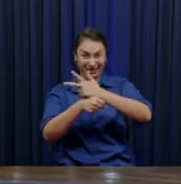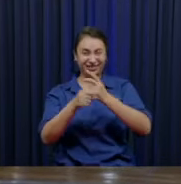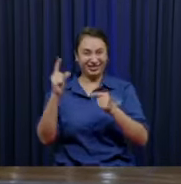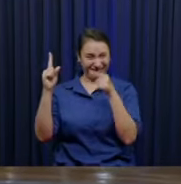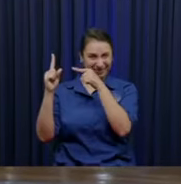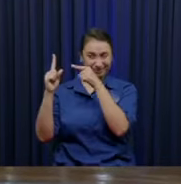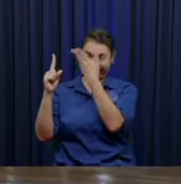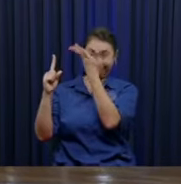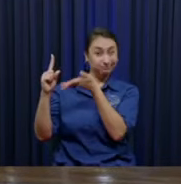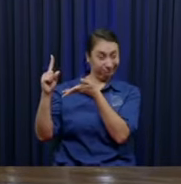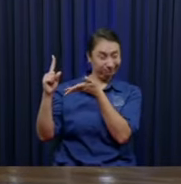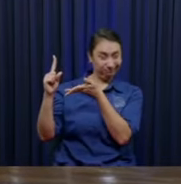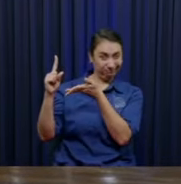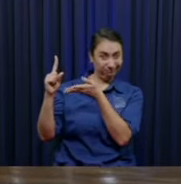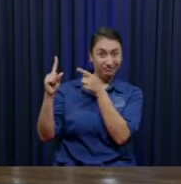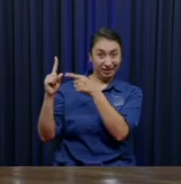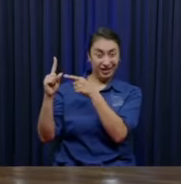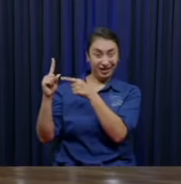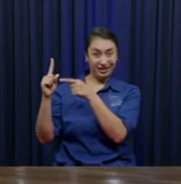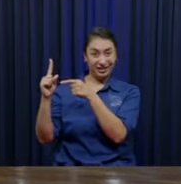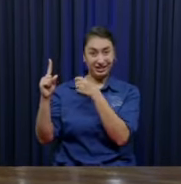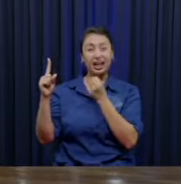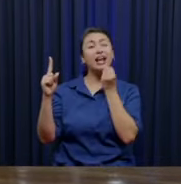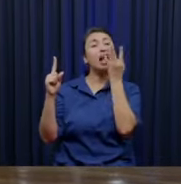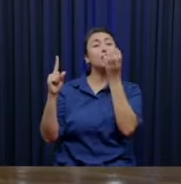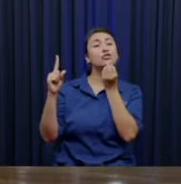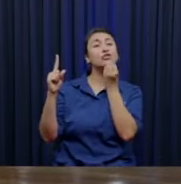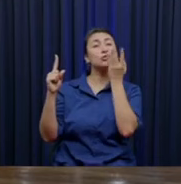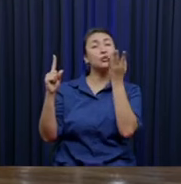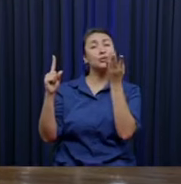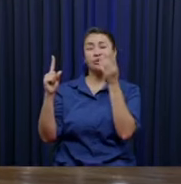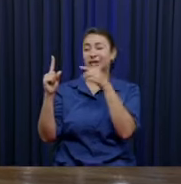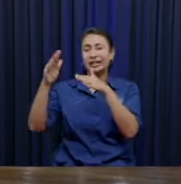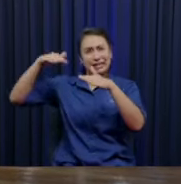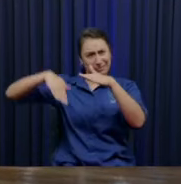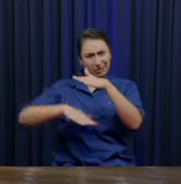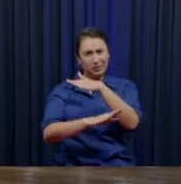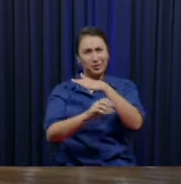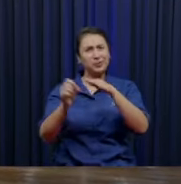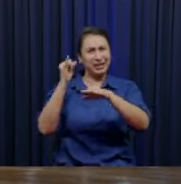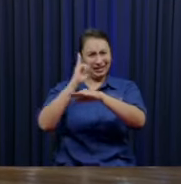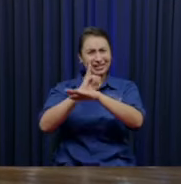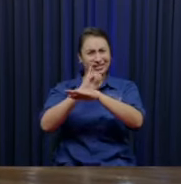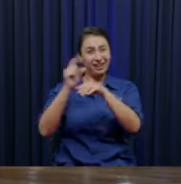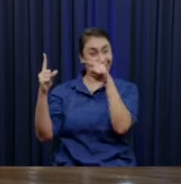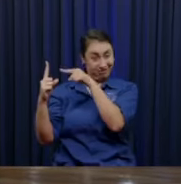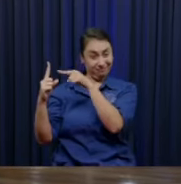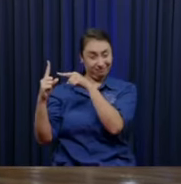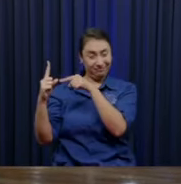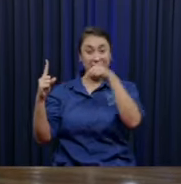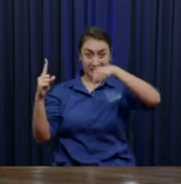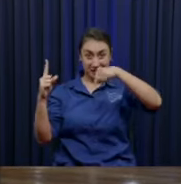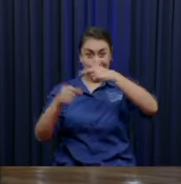Ahí está ese poema. Y entonces alguien lo agarró y le puso música.